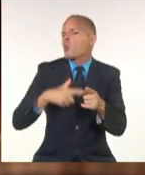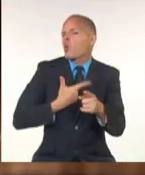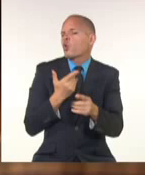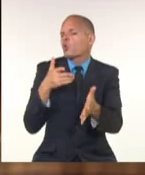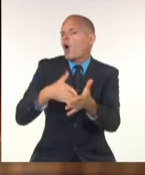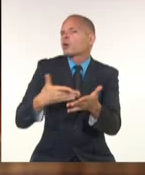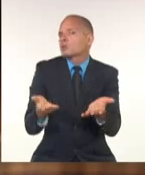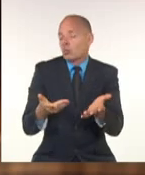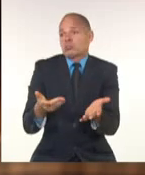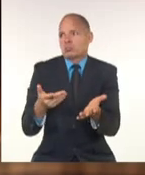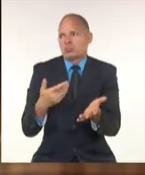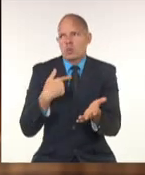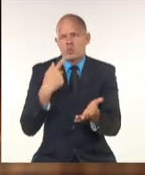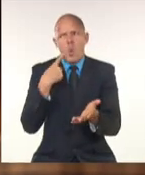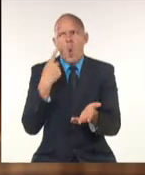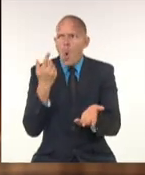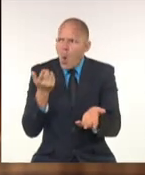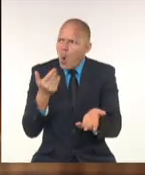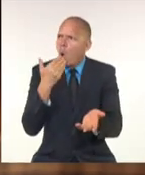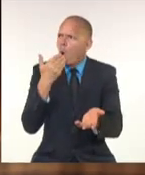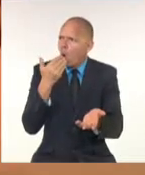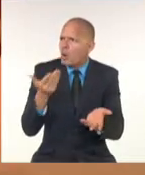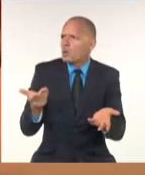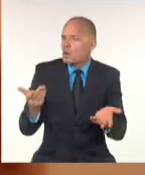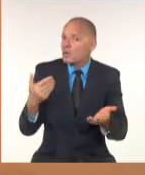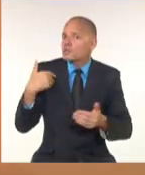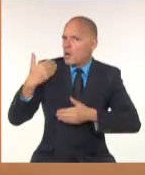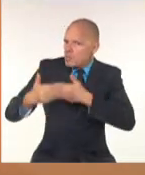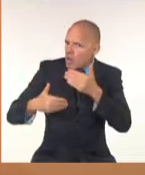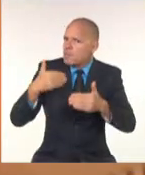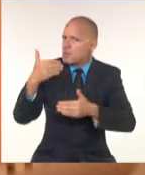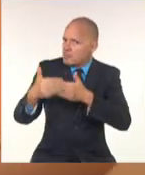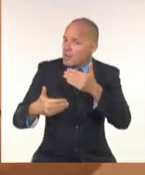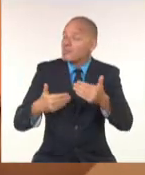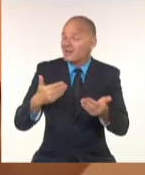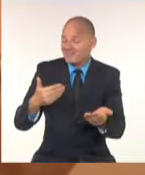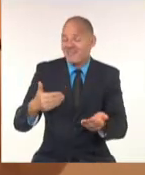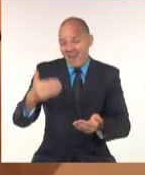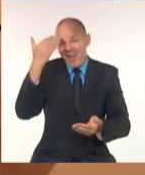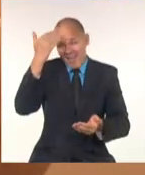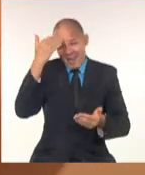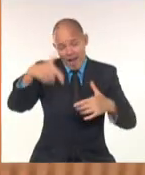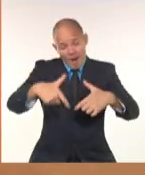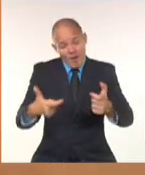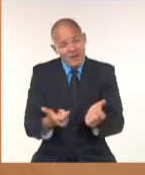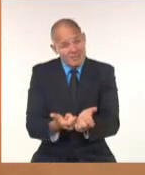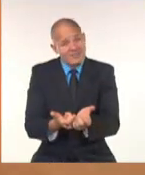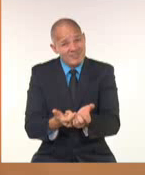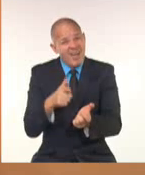sacar de los congresos lo esencial y convertirlo no solo en política, sino también en acciones.